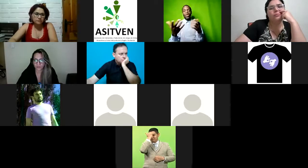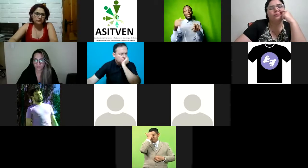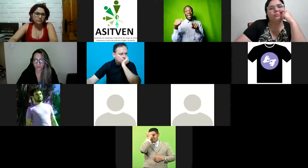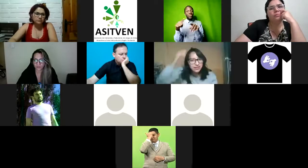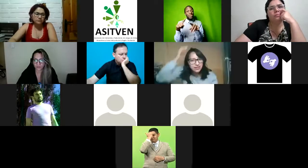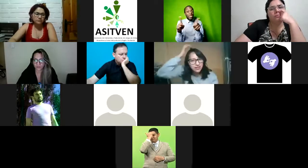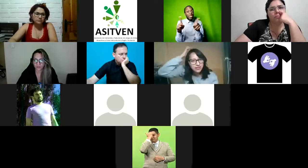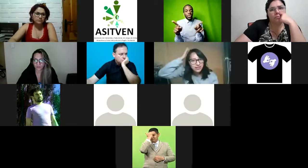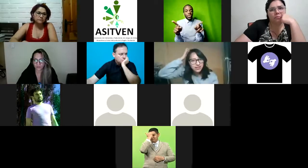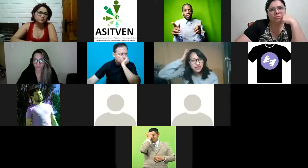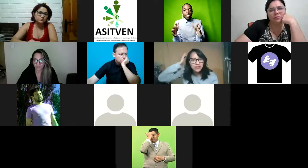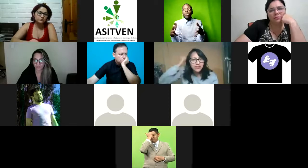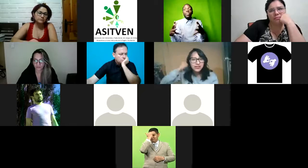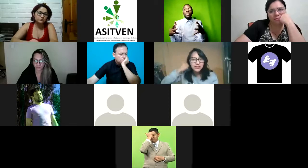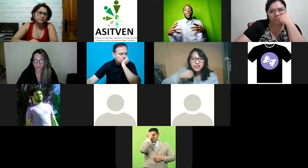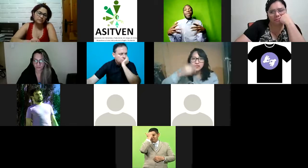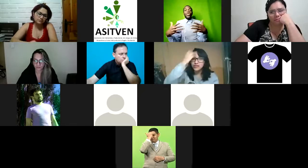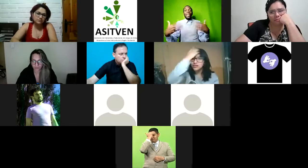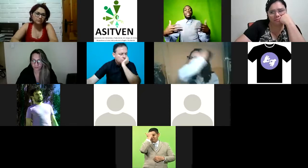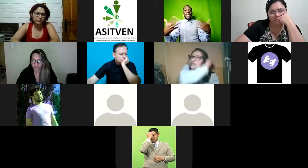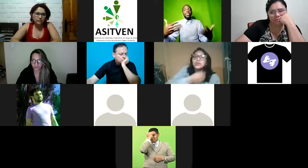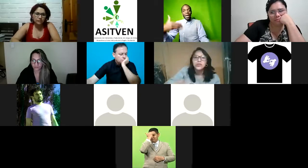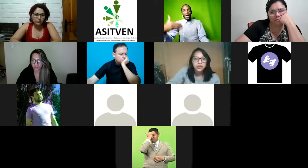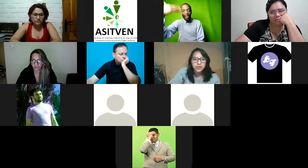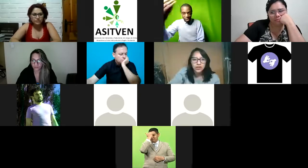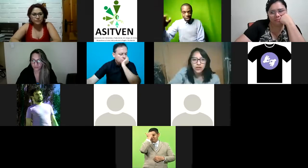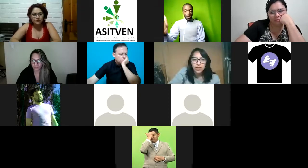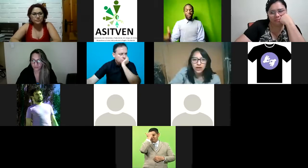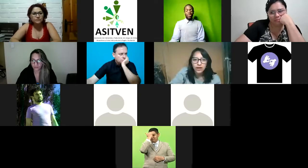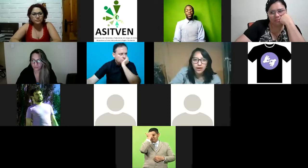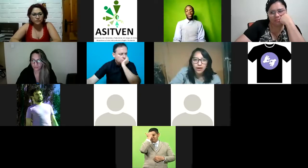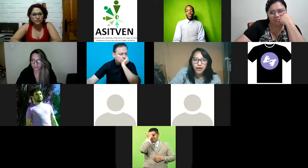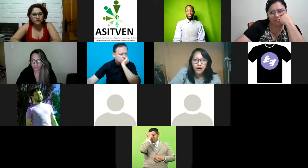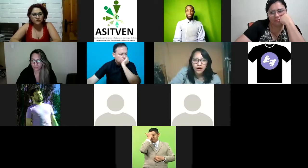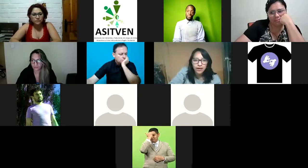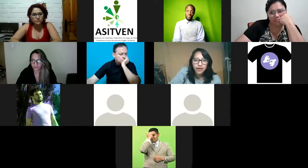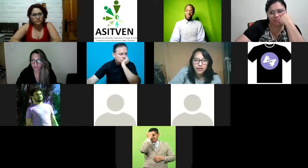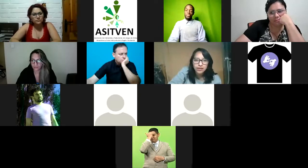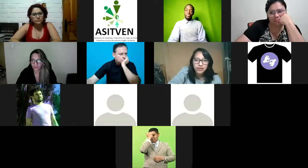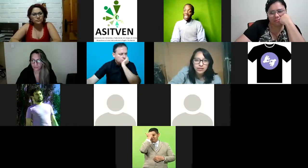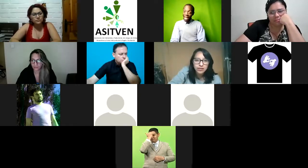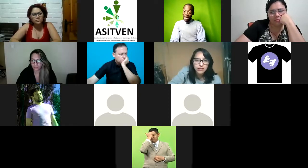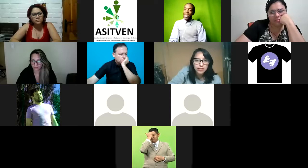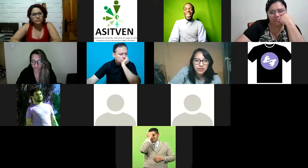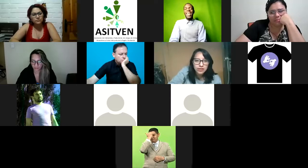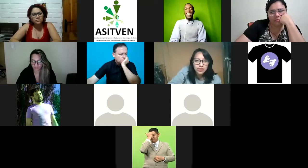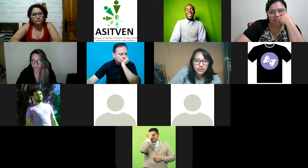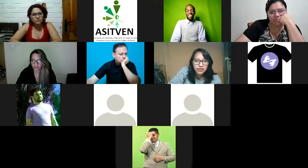No, porque ahí estoy diciendo otra cosa. Estoy diciendo, estoy ejercitando para ser boxeador.